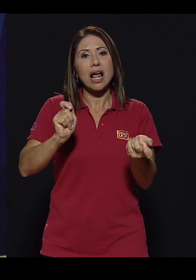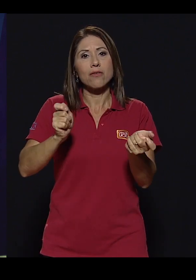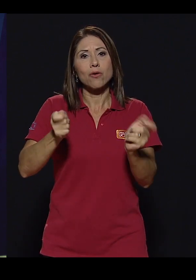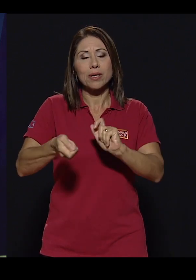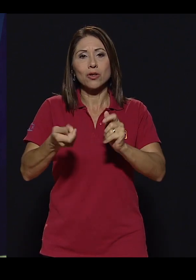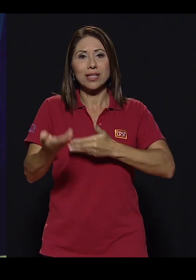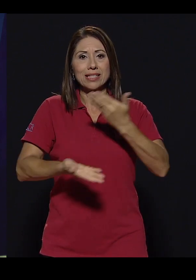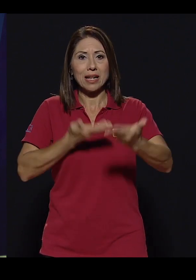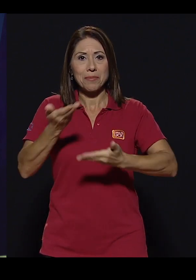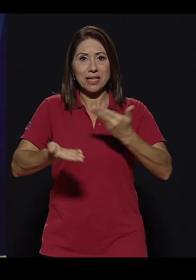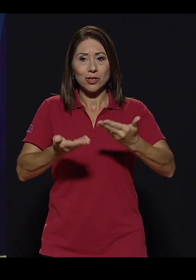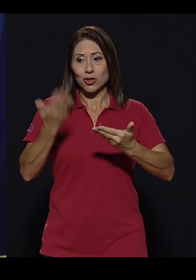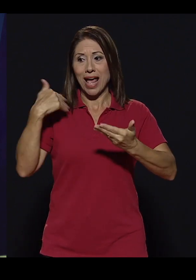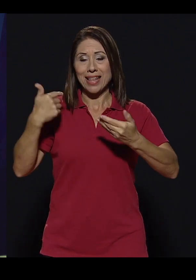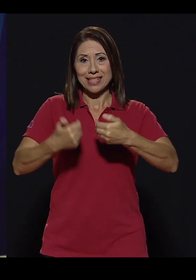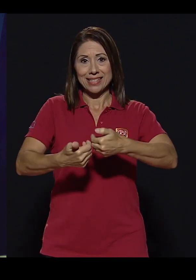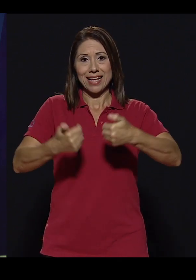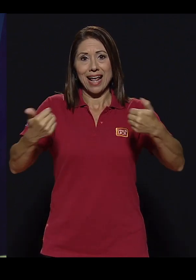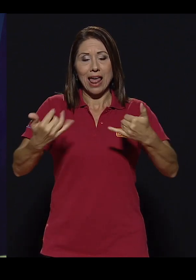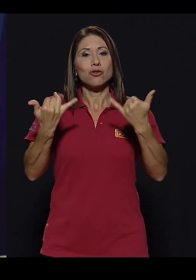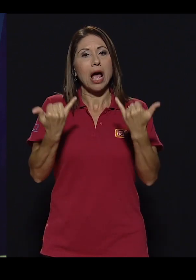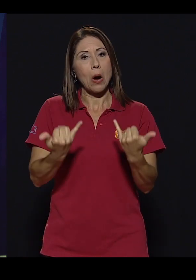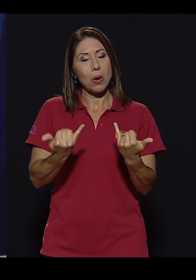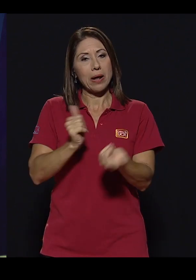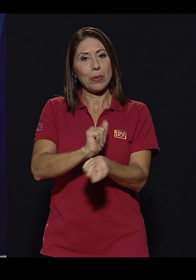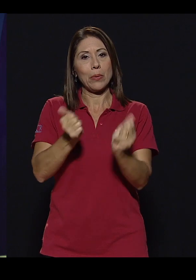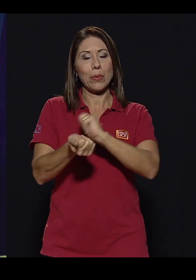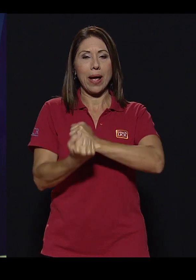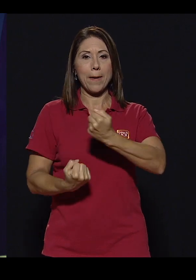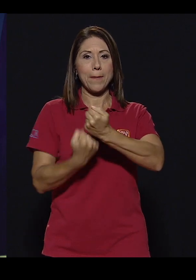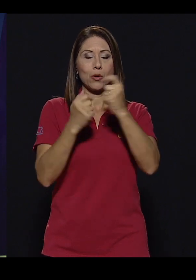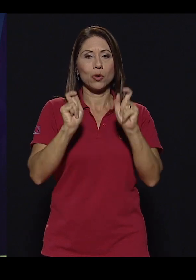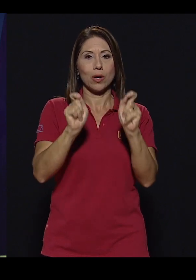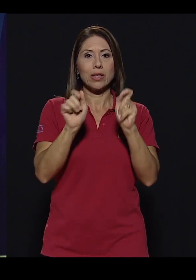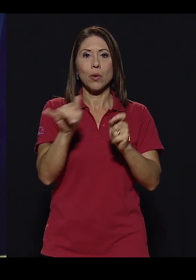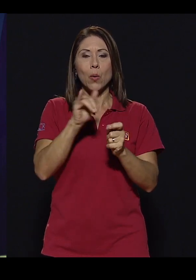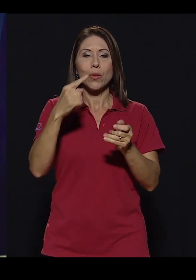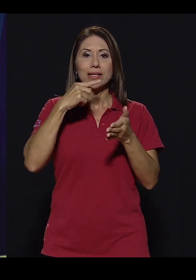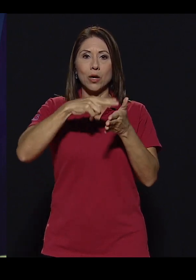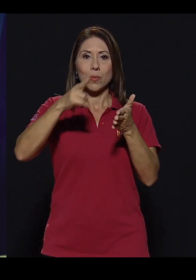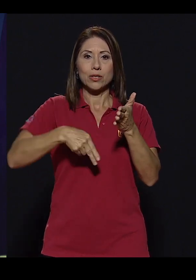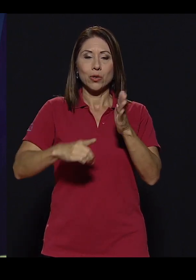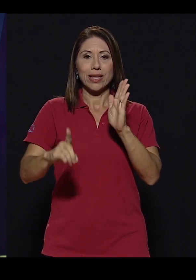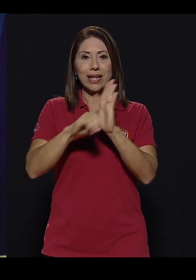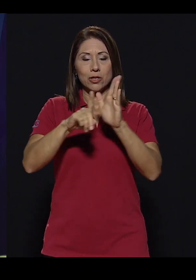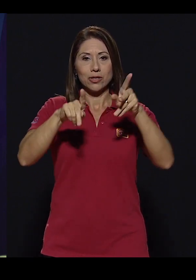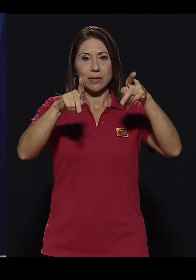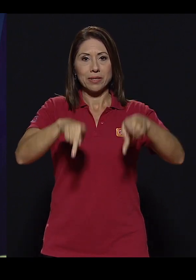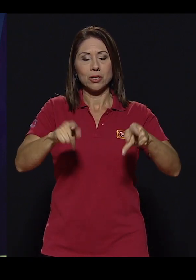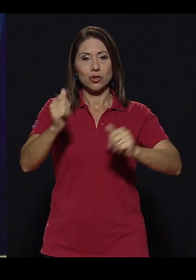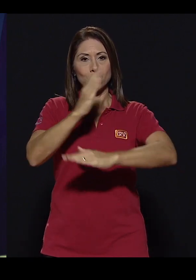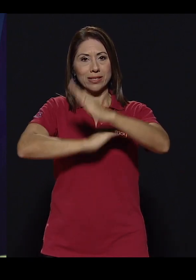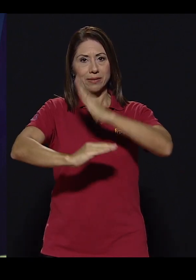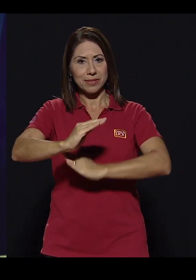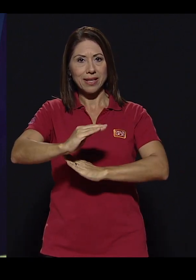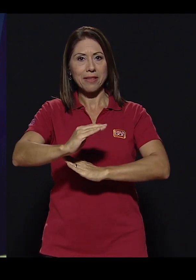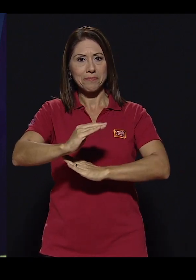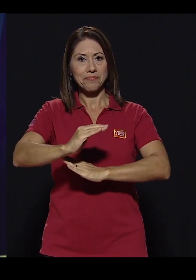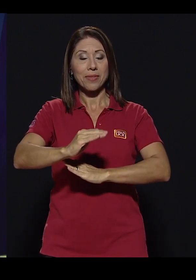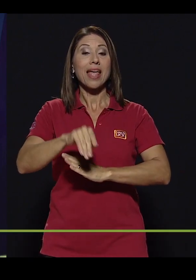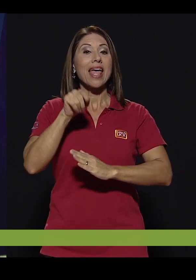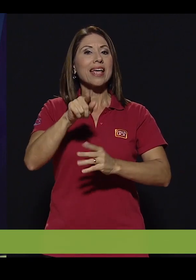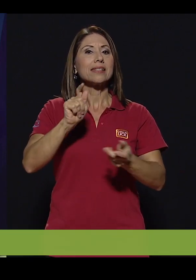segregados en servicios de apoyo educativo tal y como lo contempla la convención sobre los derechos de las personas con